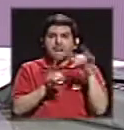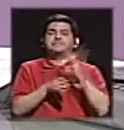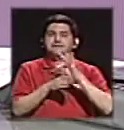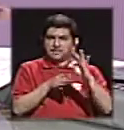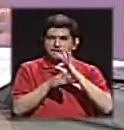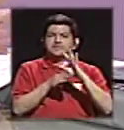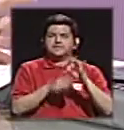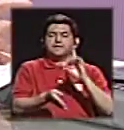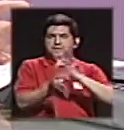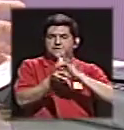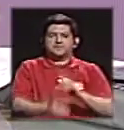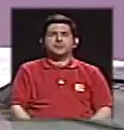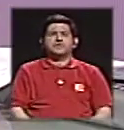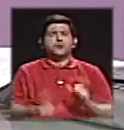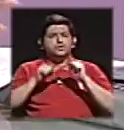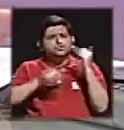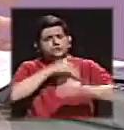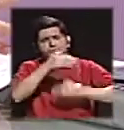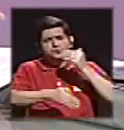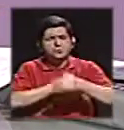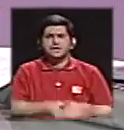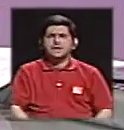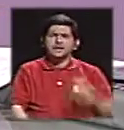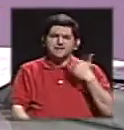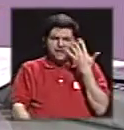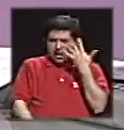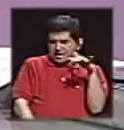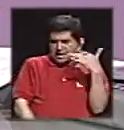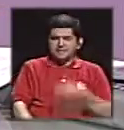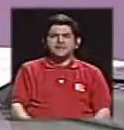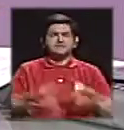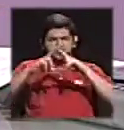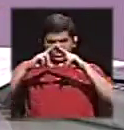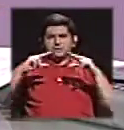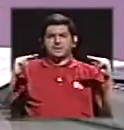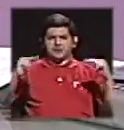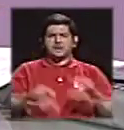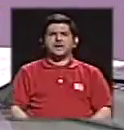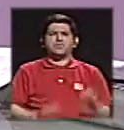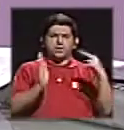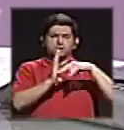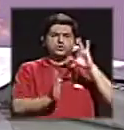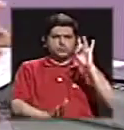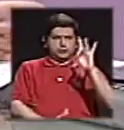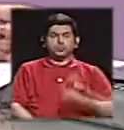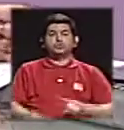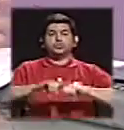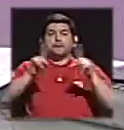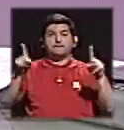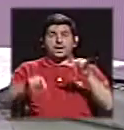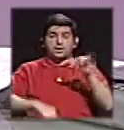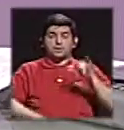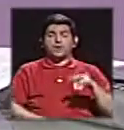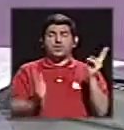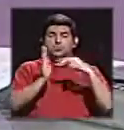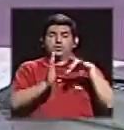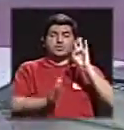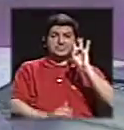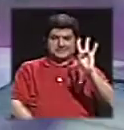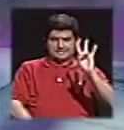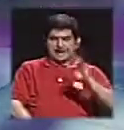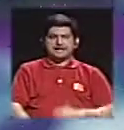terapéutico, y el proceso continúa. Tenemos algo similar en Nicaragua, en el 2008, pero a la vez, en el